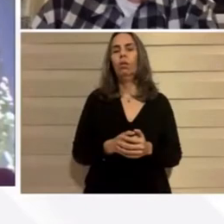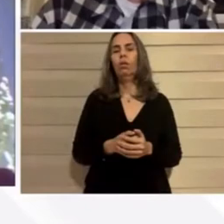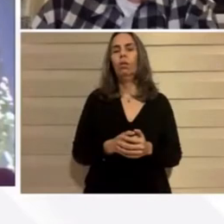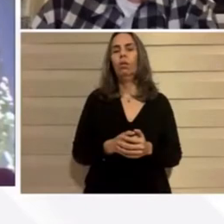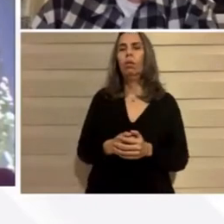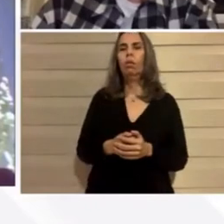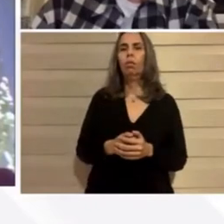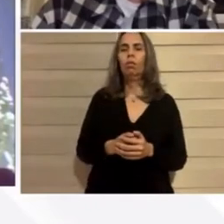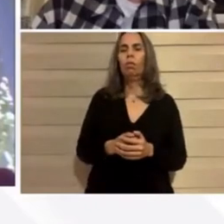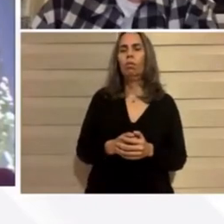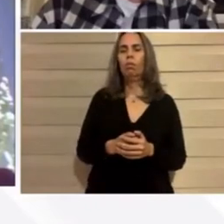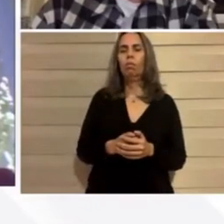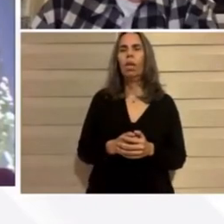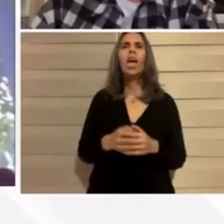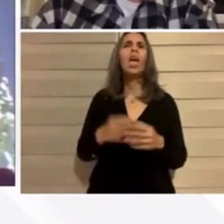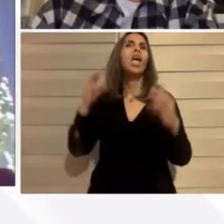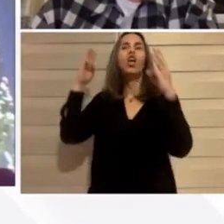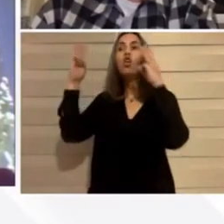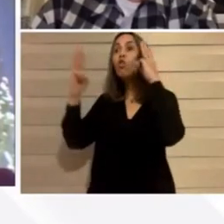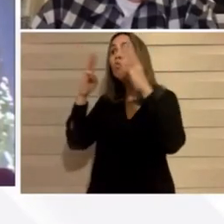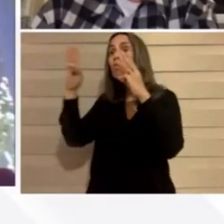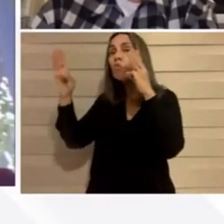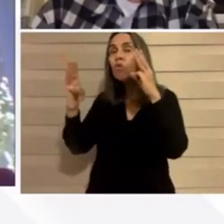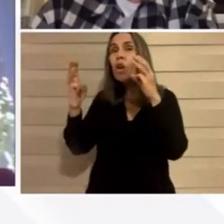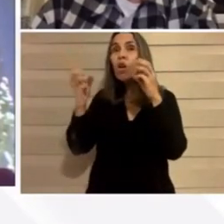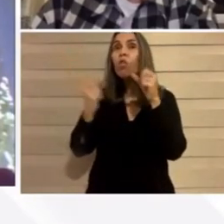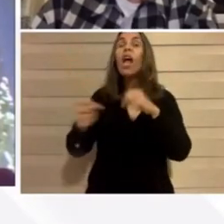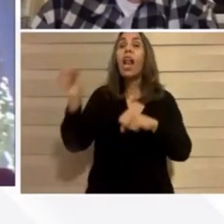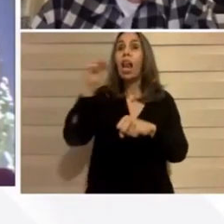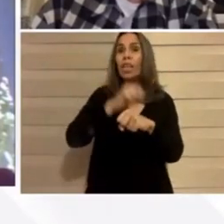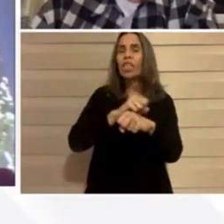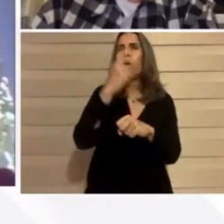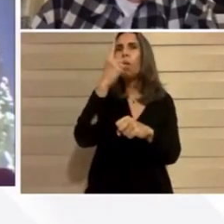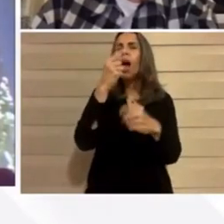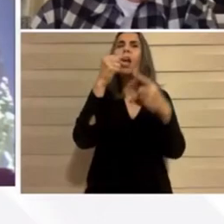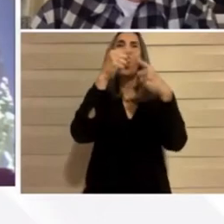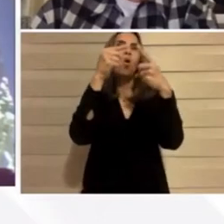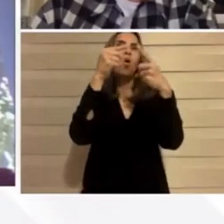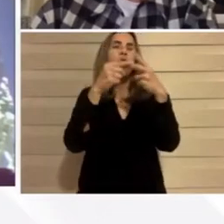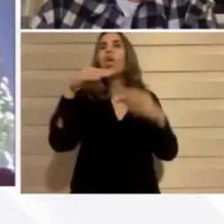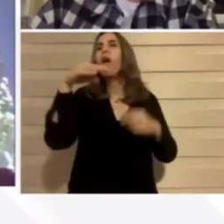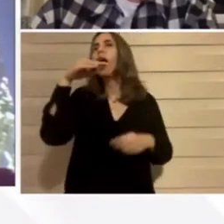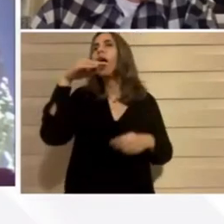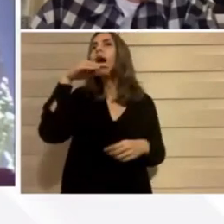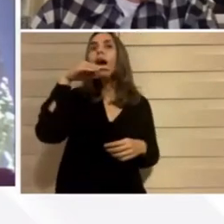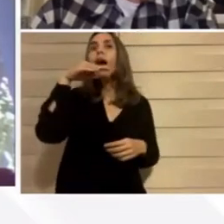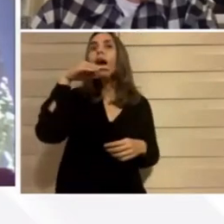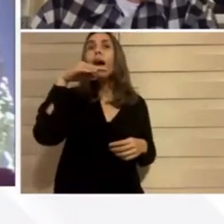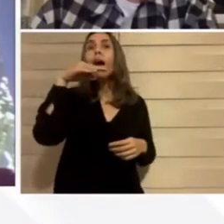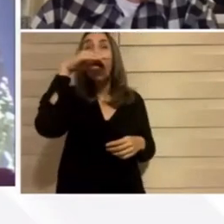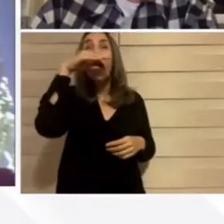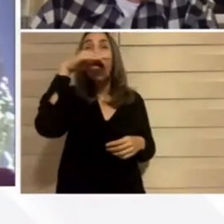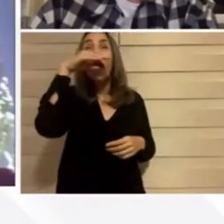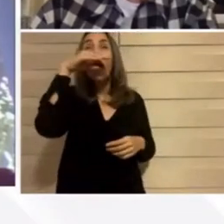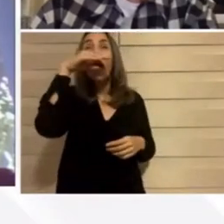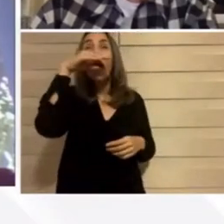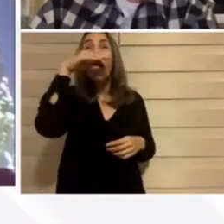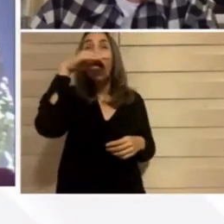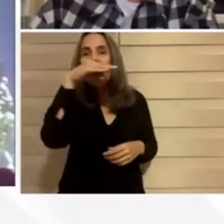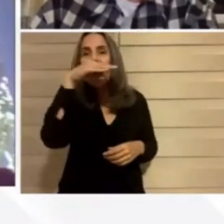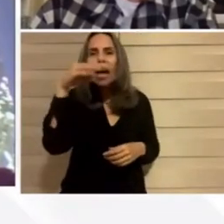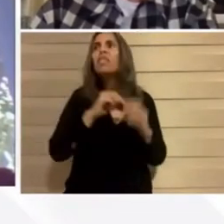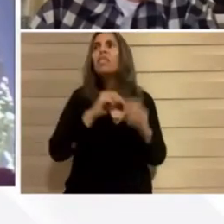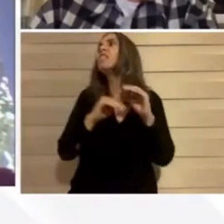a la semana gratuito. Dos, con credencial de estudiante, tienen el 50% de descuento.